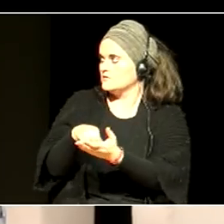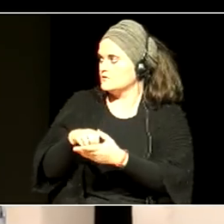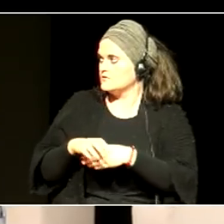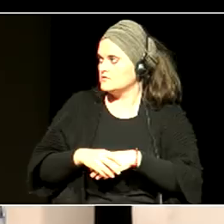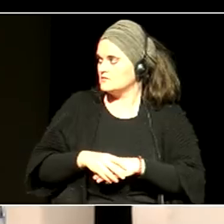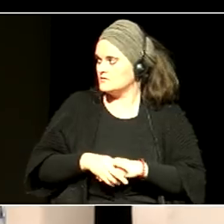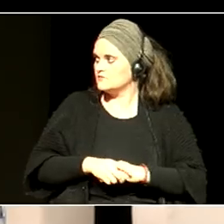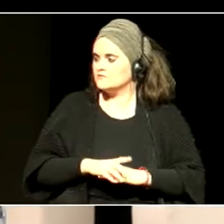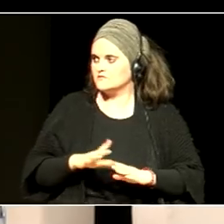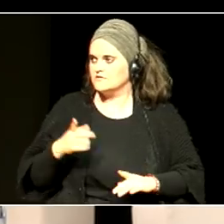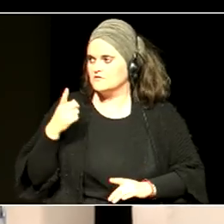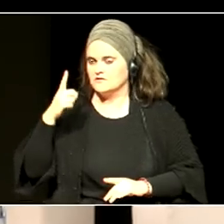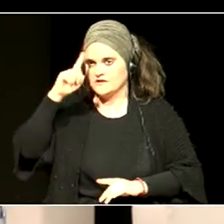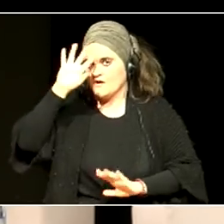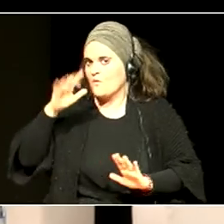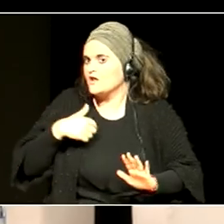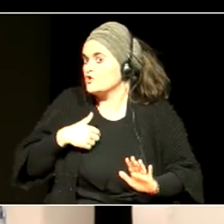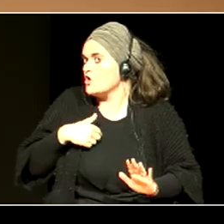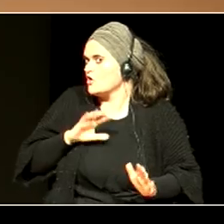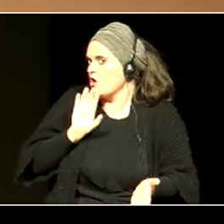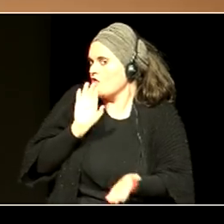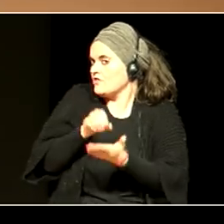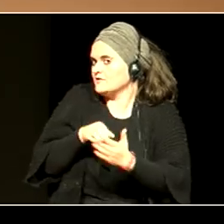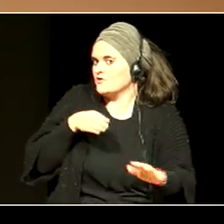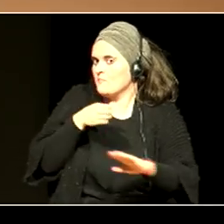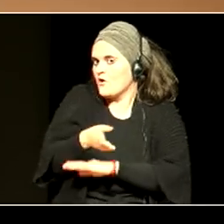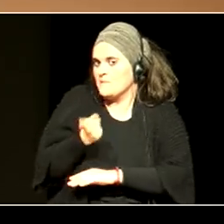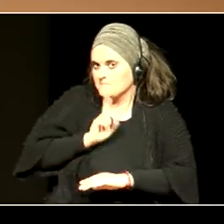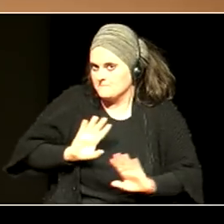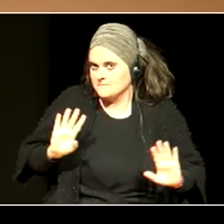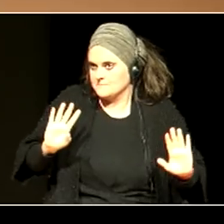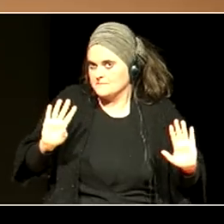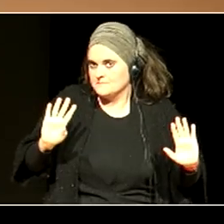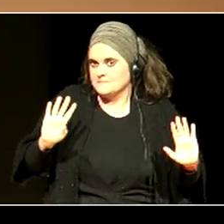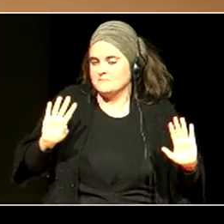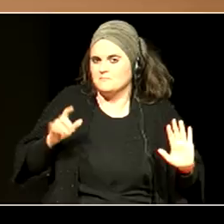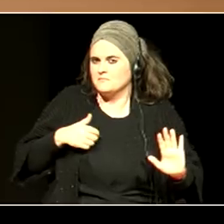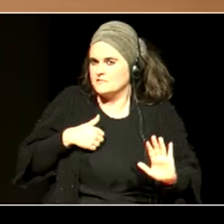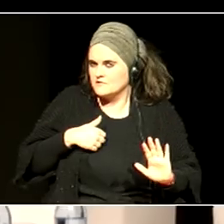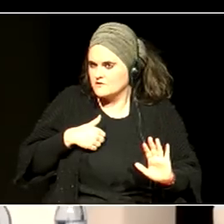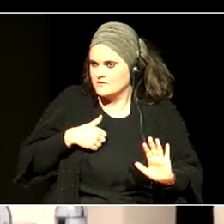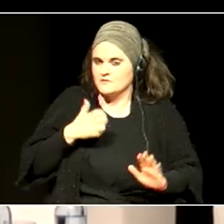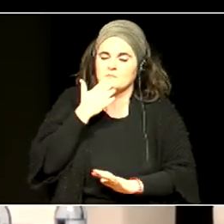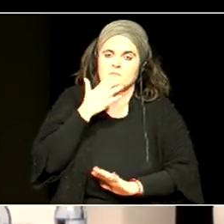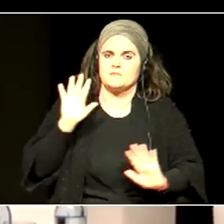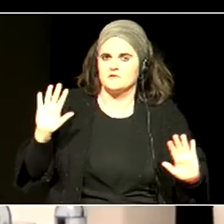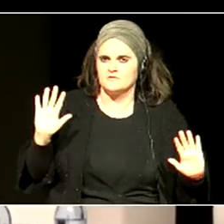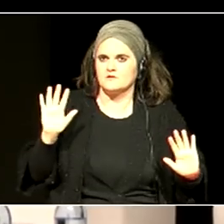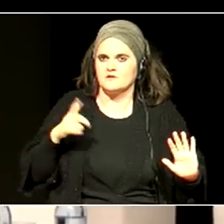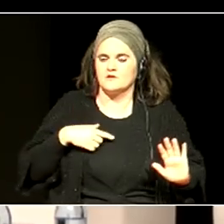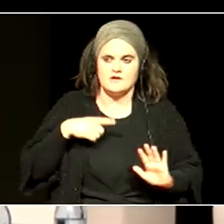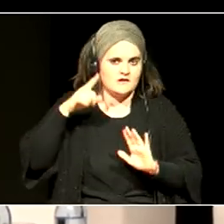her no que es que igual yo estoy yendo a un mal sitio o sea digo que Pero no por ejemplo